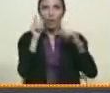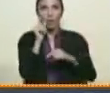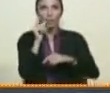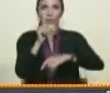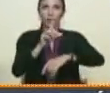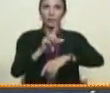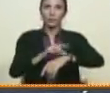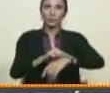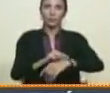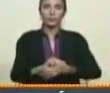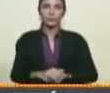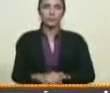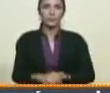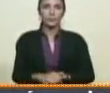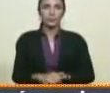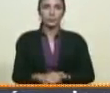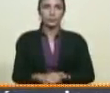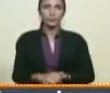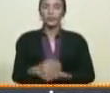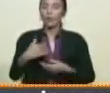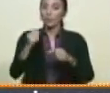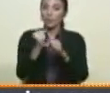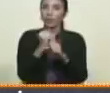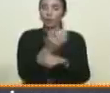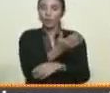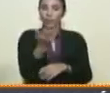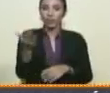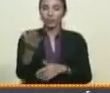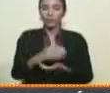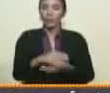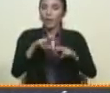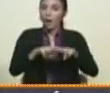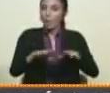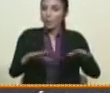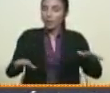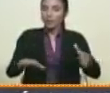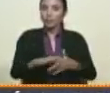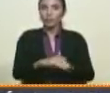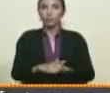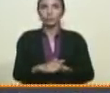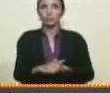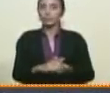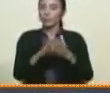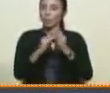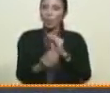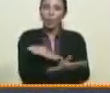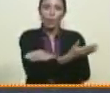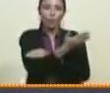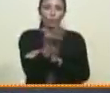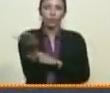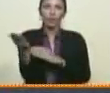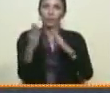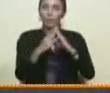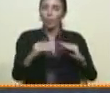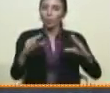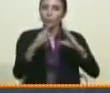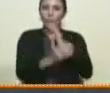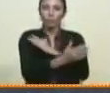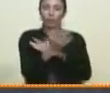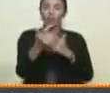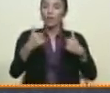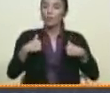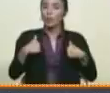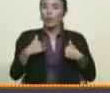doctora enfermeros trabajadores a ti niño y niña el vigía y de mérida me siento feliz